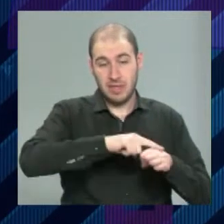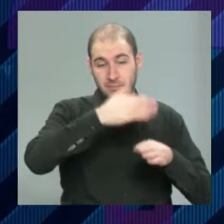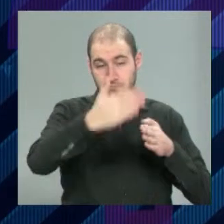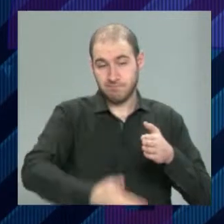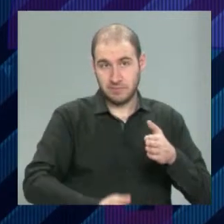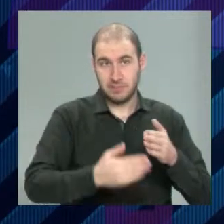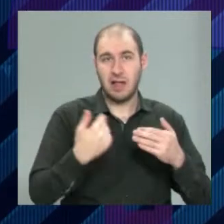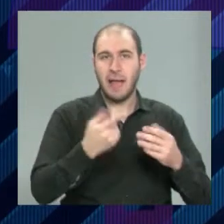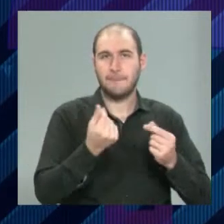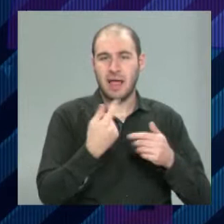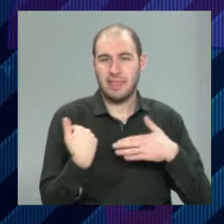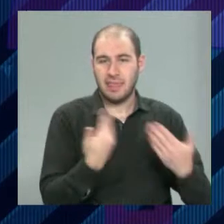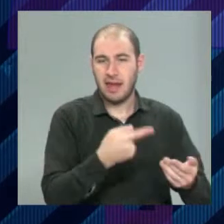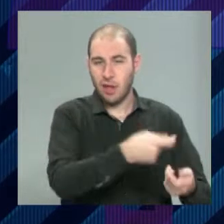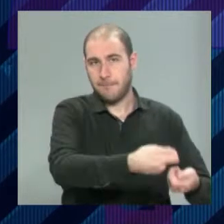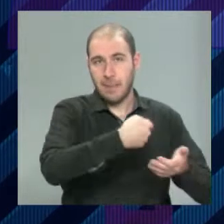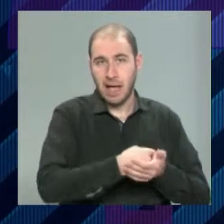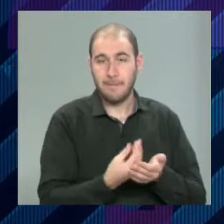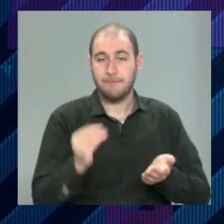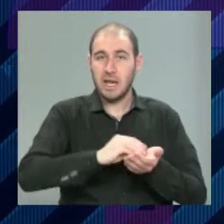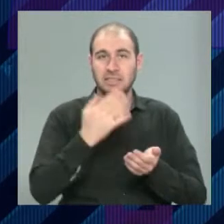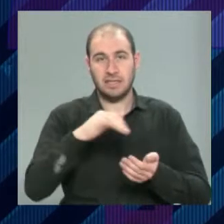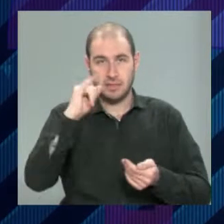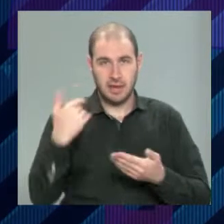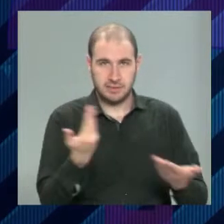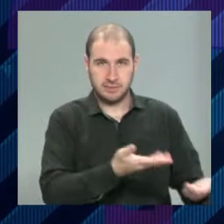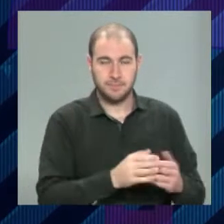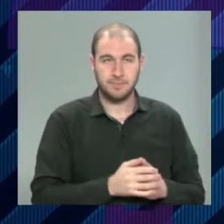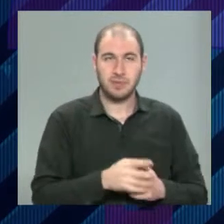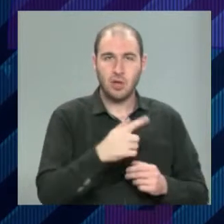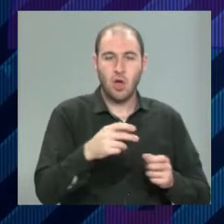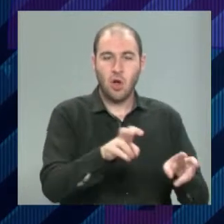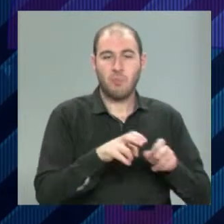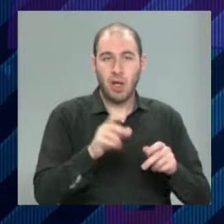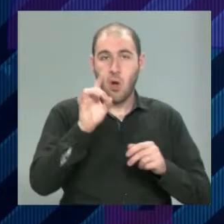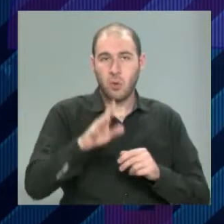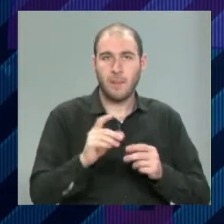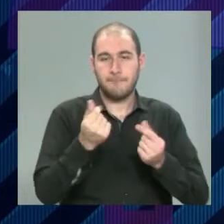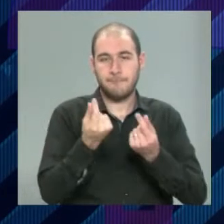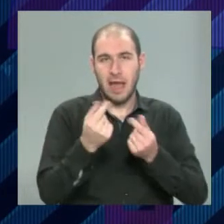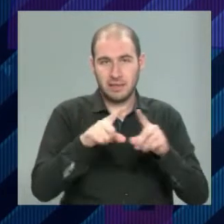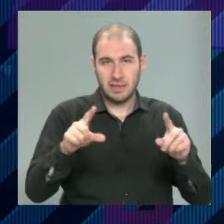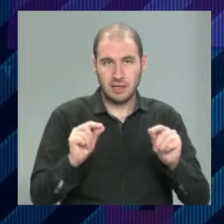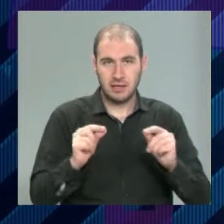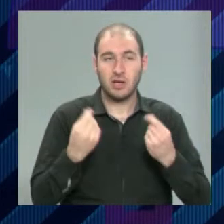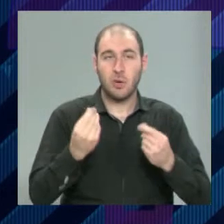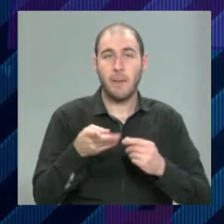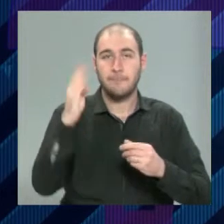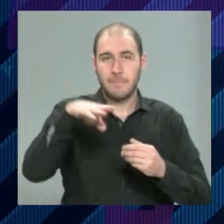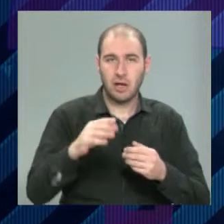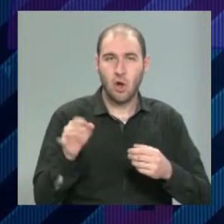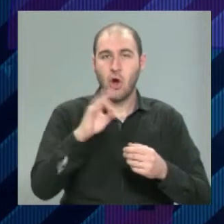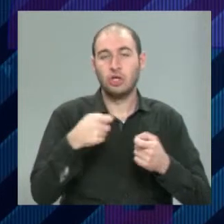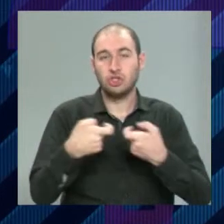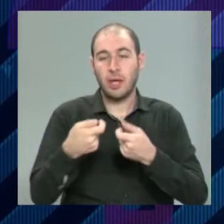plazo reciben el monto que desembolsaron y el interés correspondiente. Se pueden adquirir solo con dinero efectivo a través de bancos o